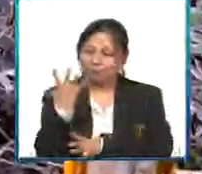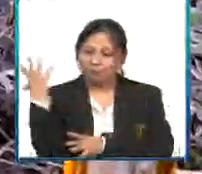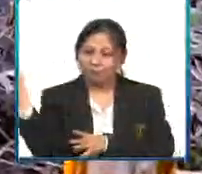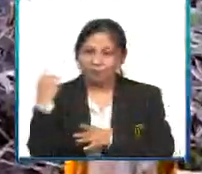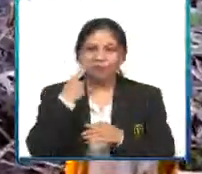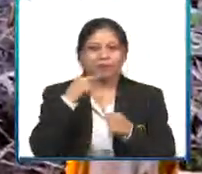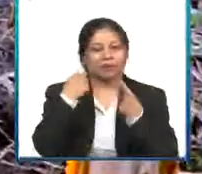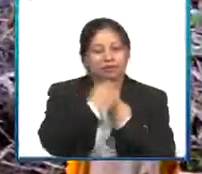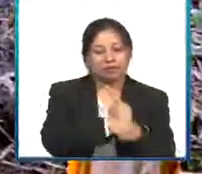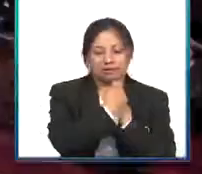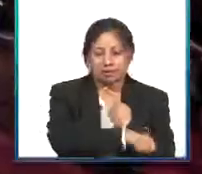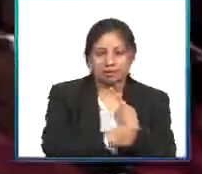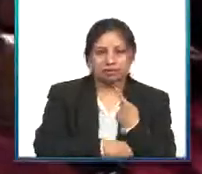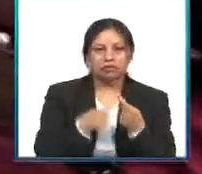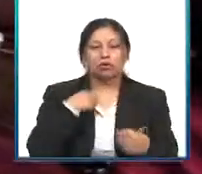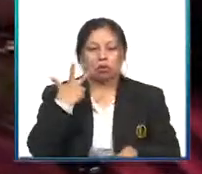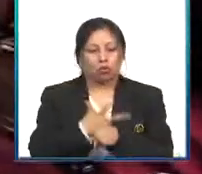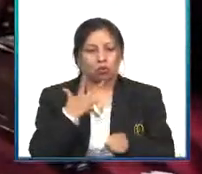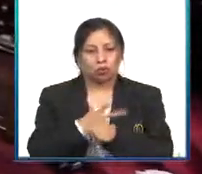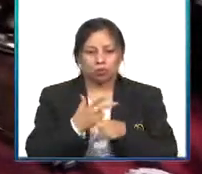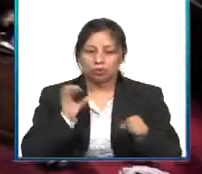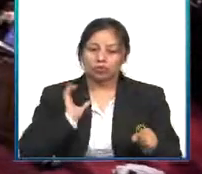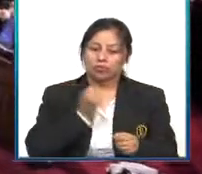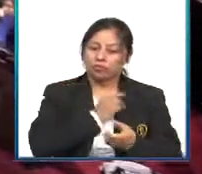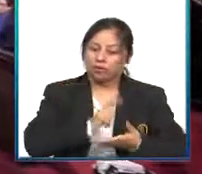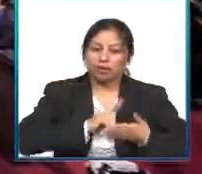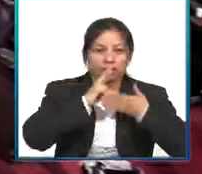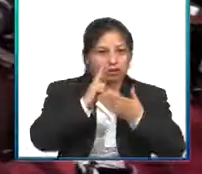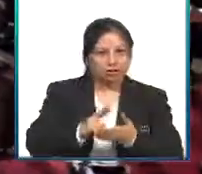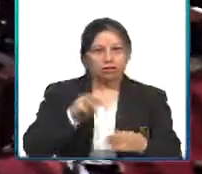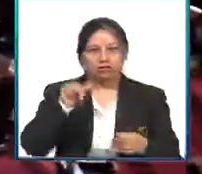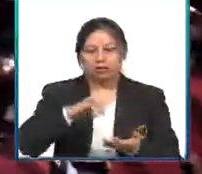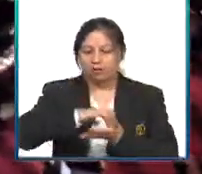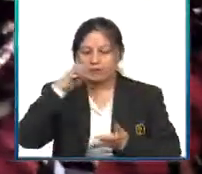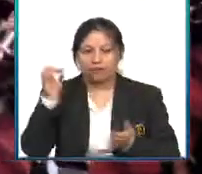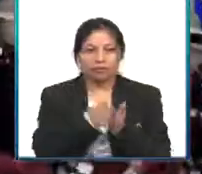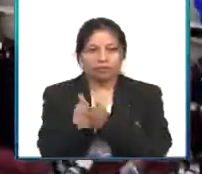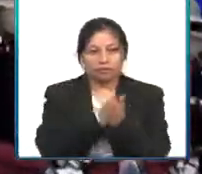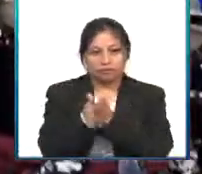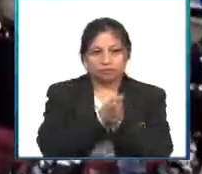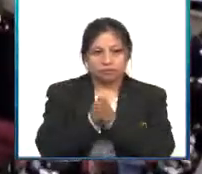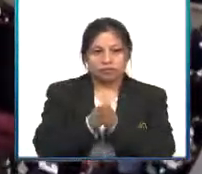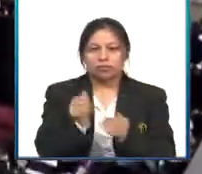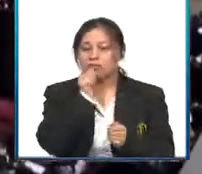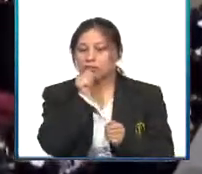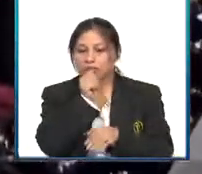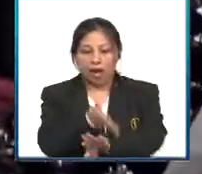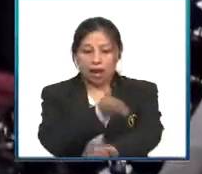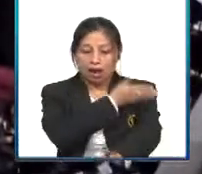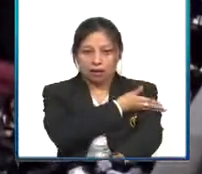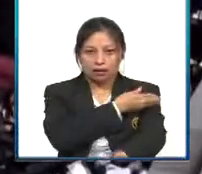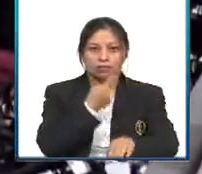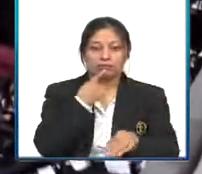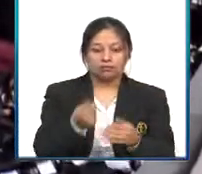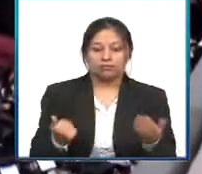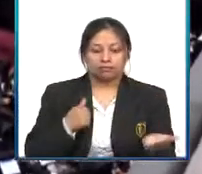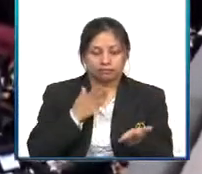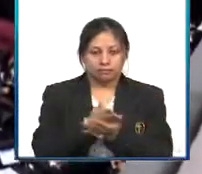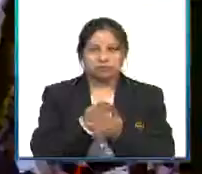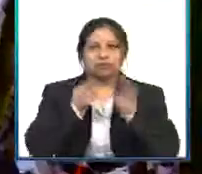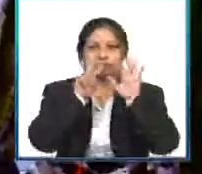de plátano y banano. En Guatemala, desde el Congreso de la República, el país se prepara de manera preventiva con la aprobación del